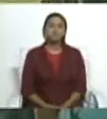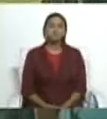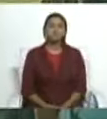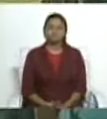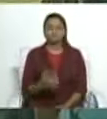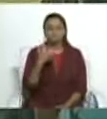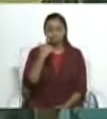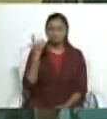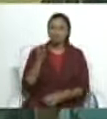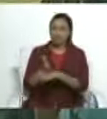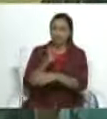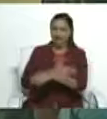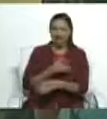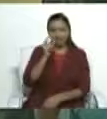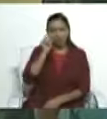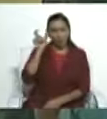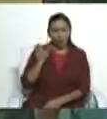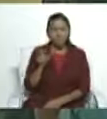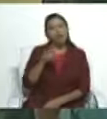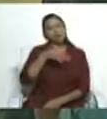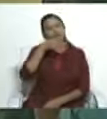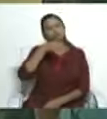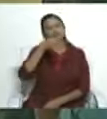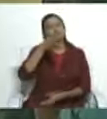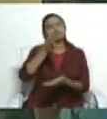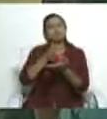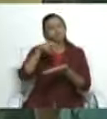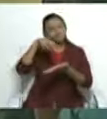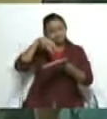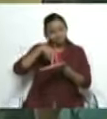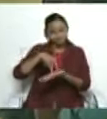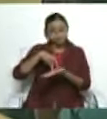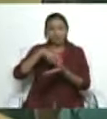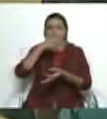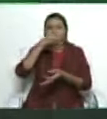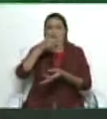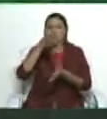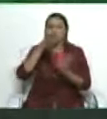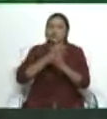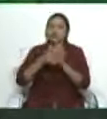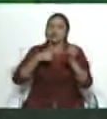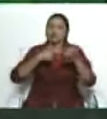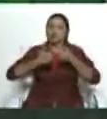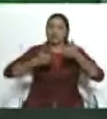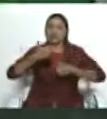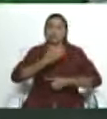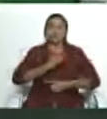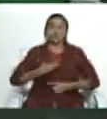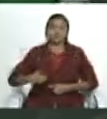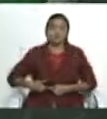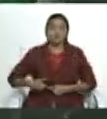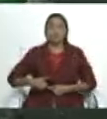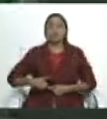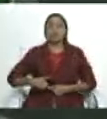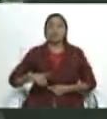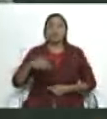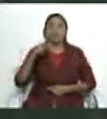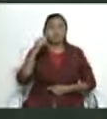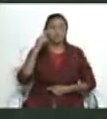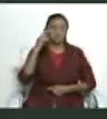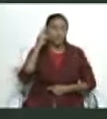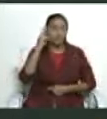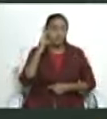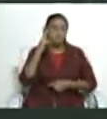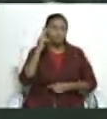sido postulado por la organización con fines políticos COPEI como candidato a la presidencia de la República Bolivariana de Venezuela para